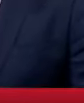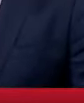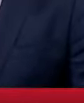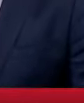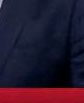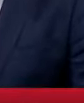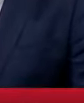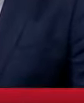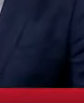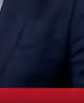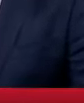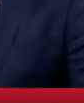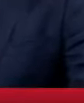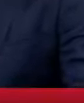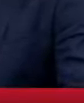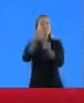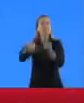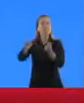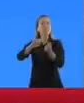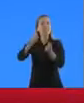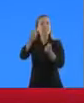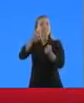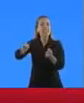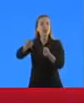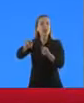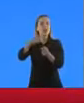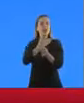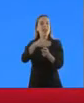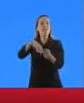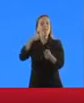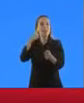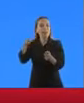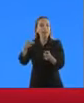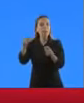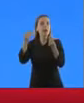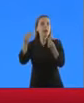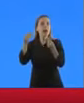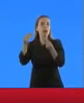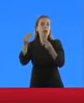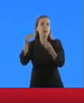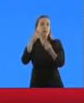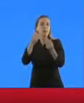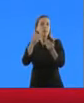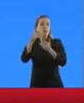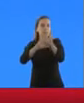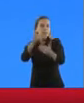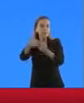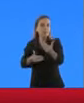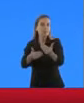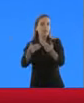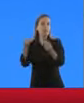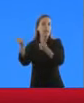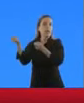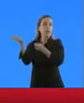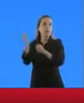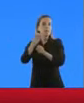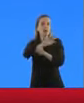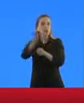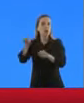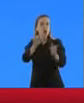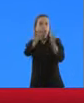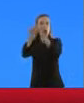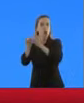Gran Hermano, y que pueda tapar y que le sirva de distracción para esta situación que vive el país, ¿no?